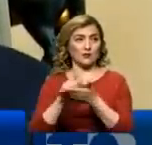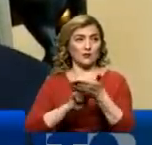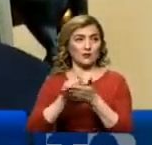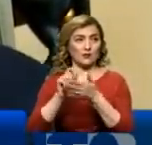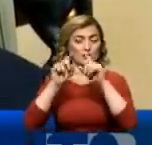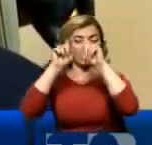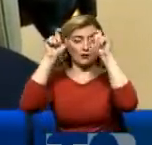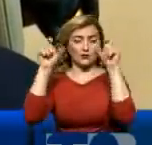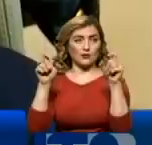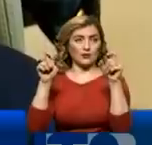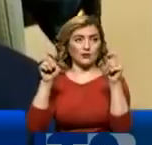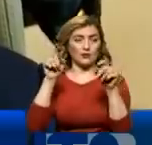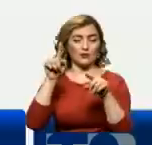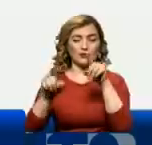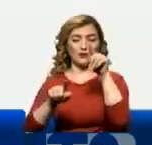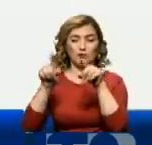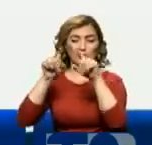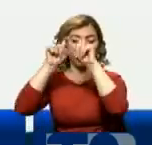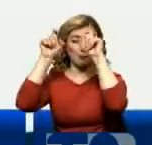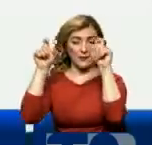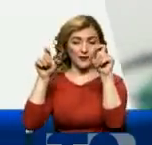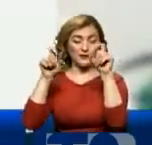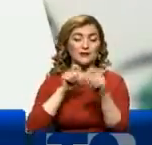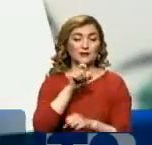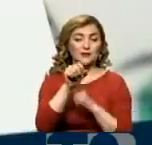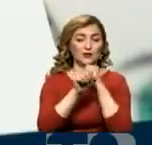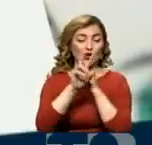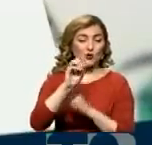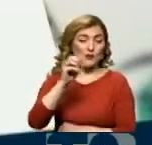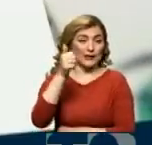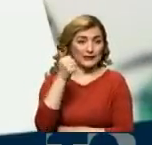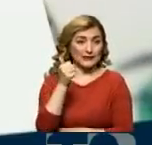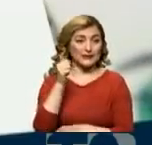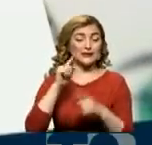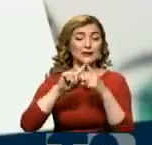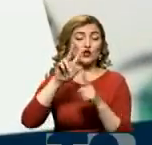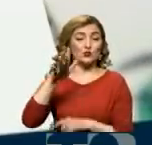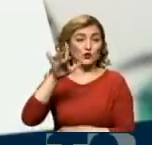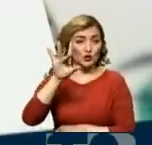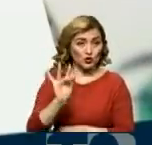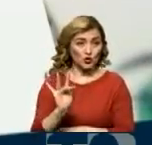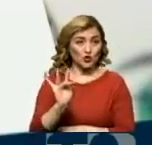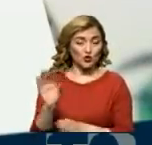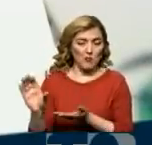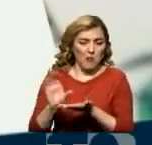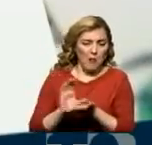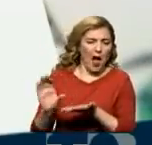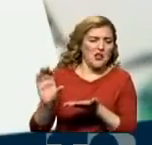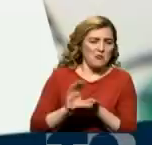empresa, constituimos varias empresas. Entre 2010 y 2018, Nexo Global recibió ingresos por